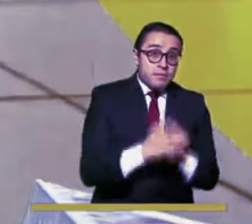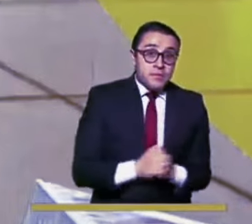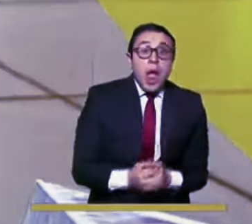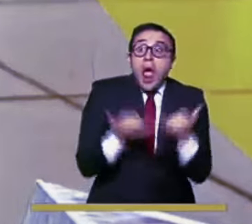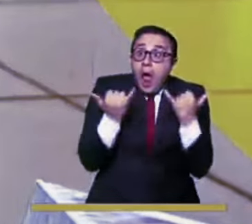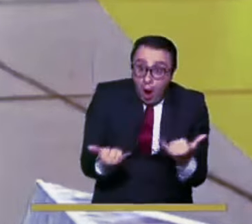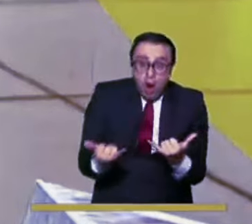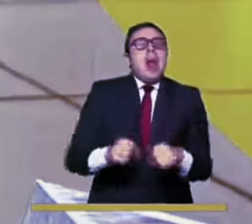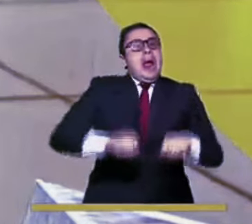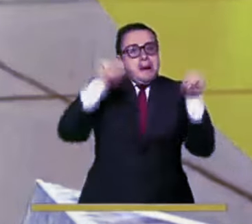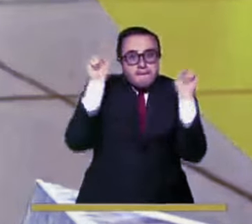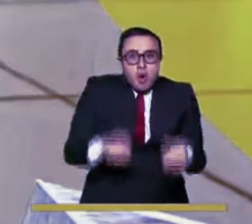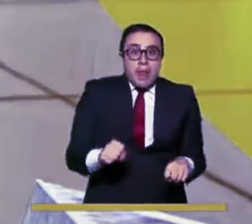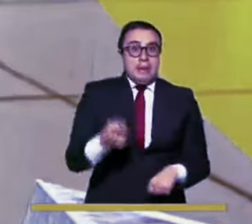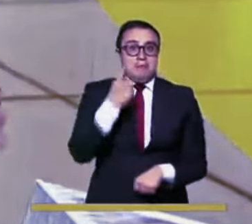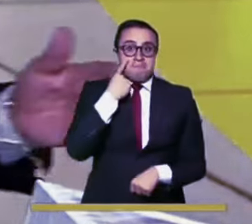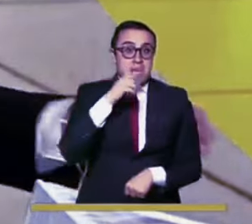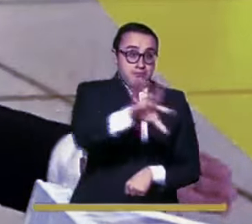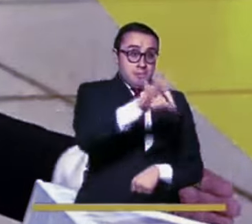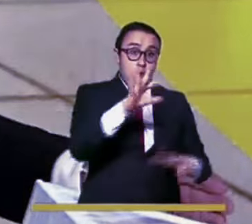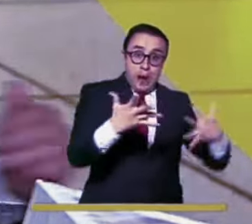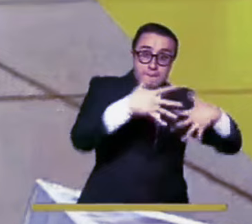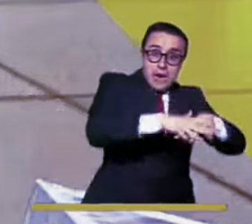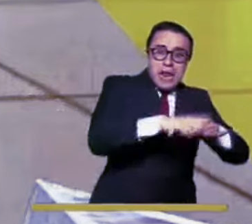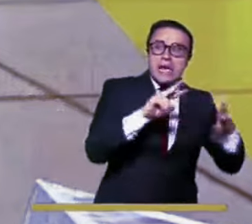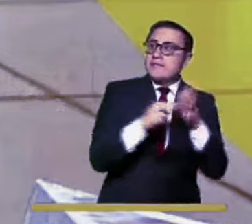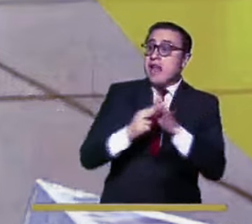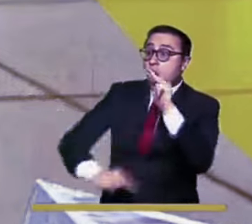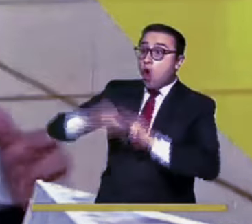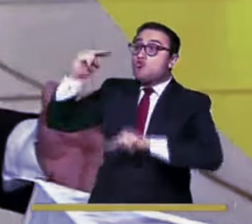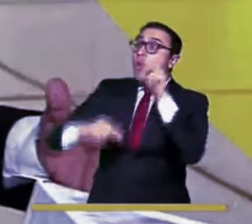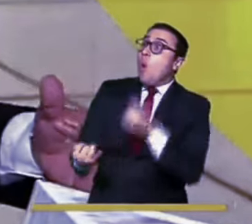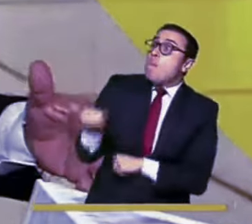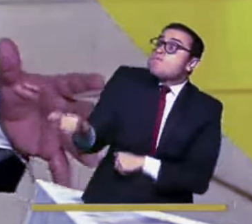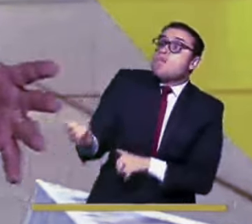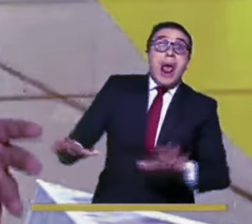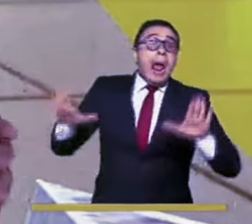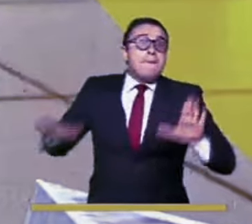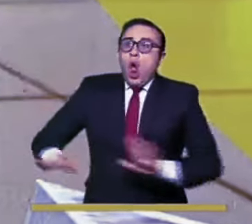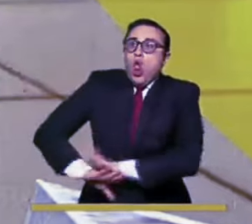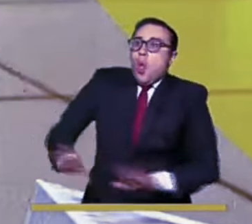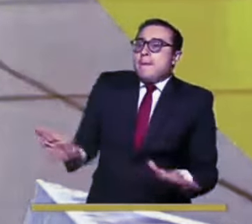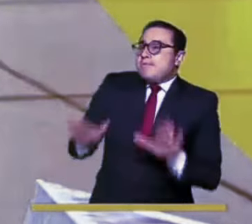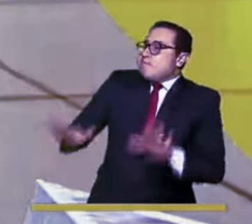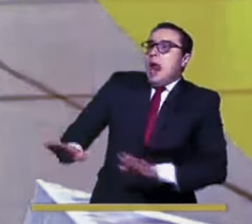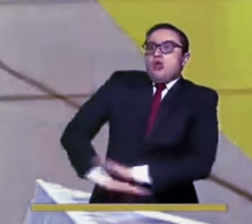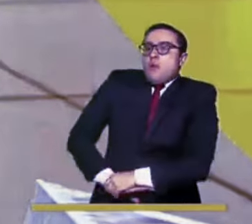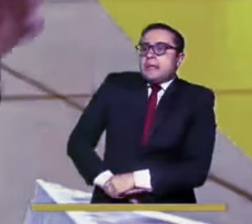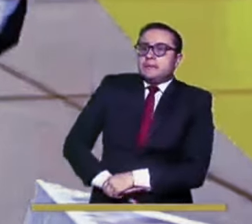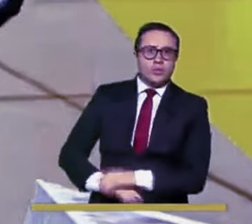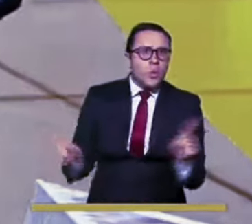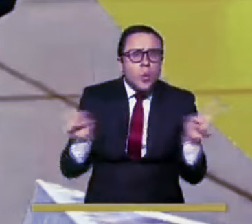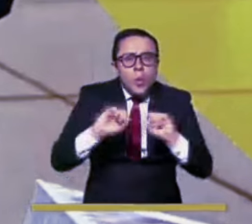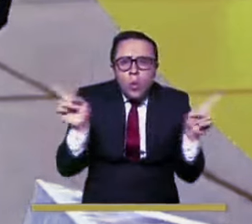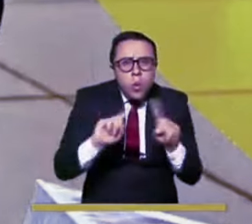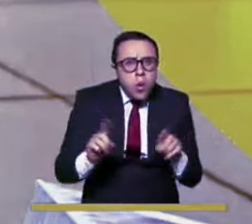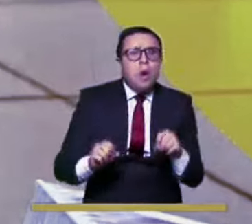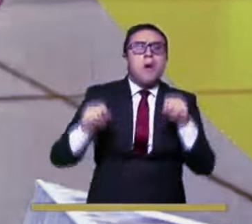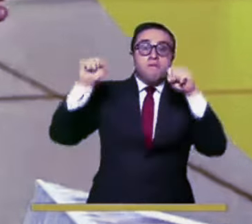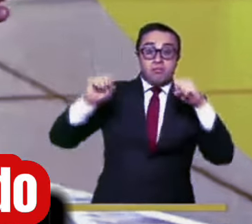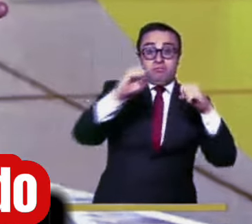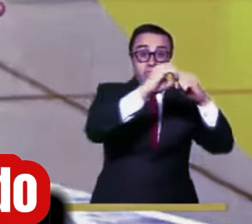posible. Si se escoge la alternativa mixta, no es que haya que detener las construcciones actualmente en proceso. Todo el